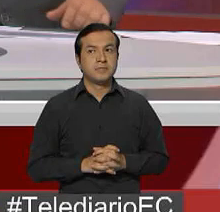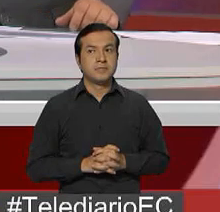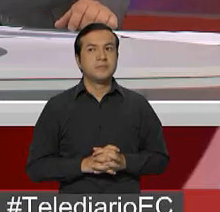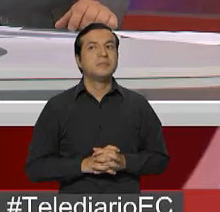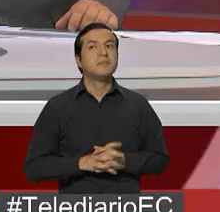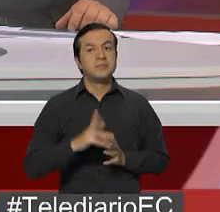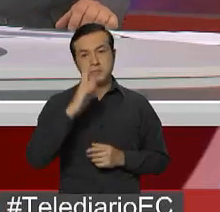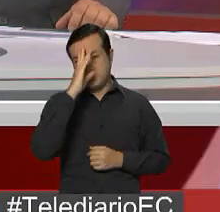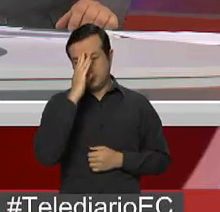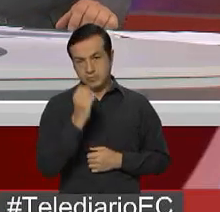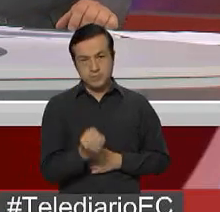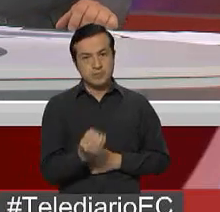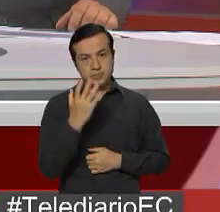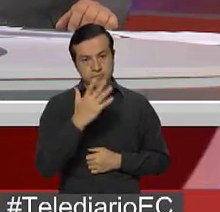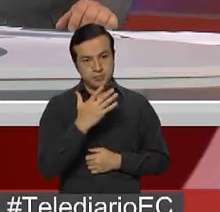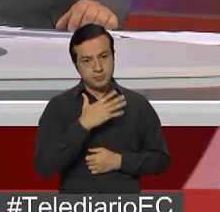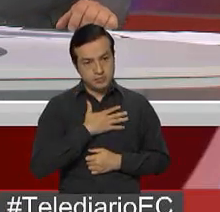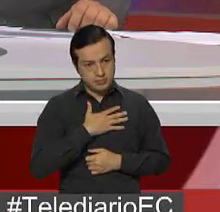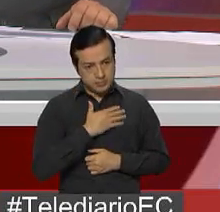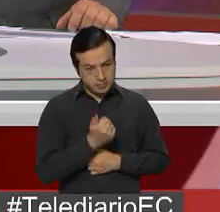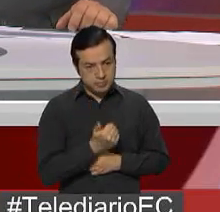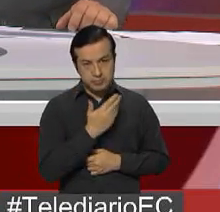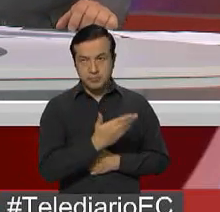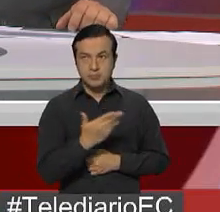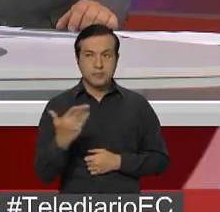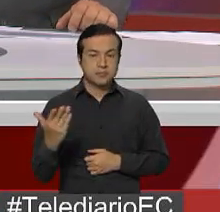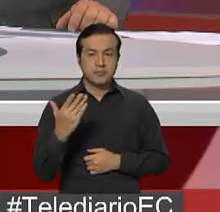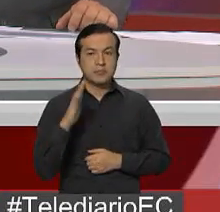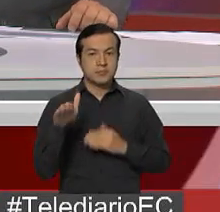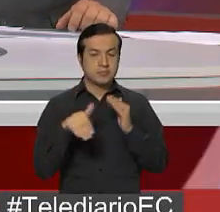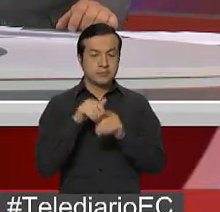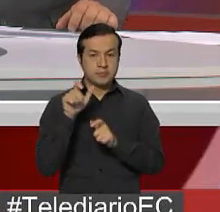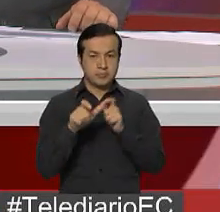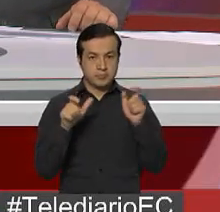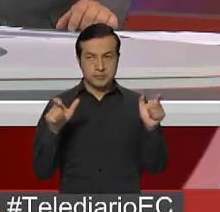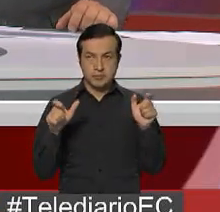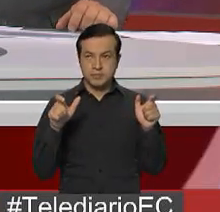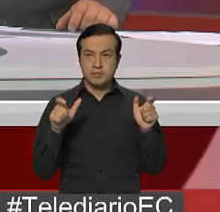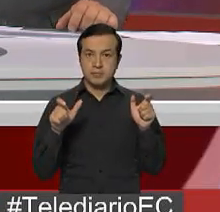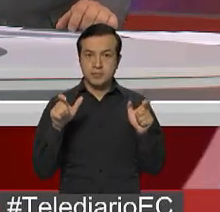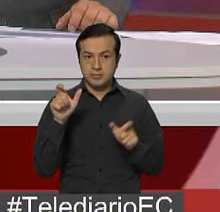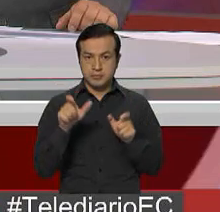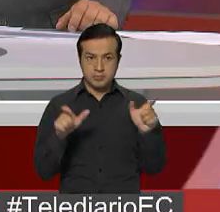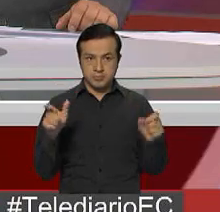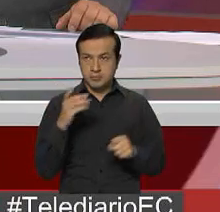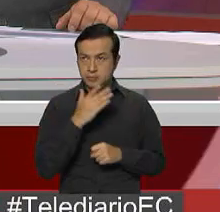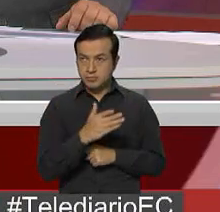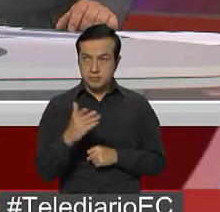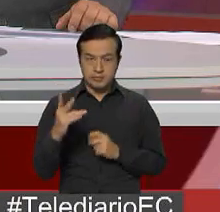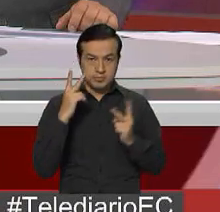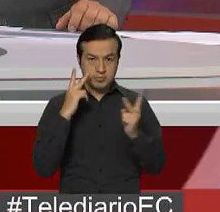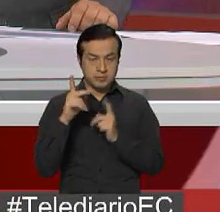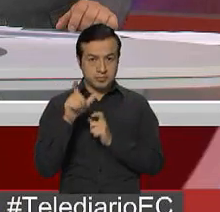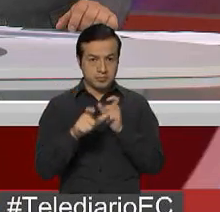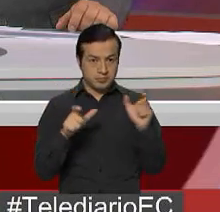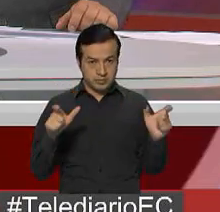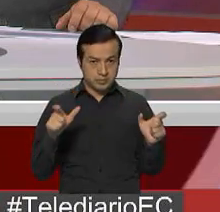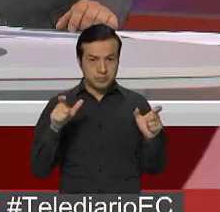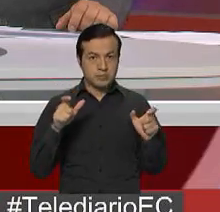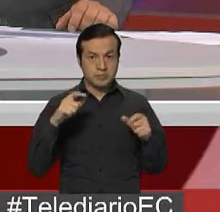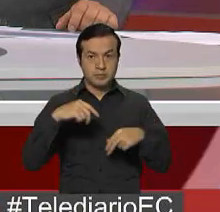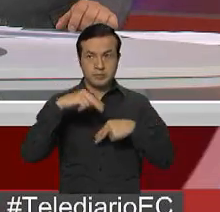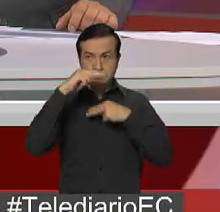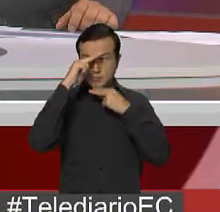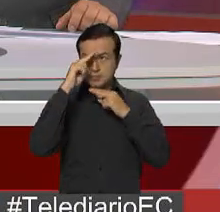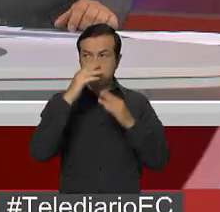muy buenos días cómo está fabricio y buenos días también a los señores de la audiencia de telediario